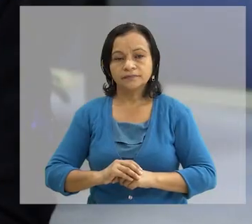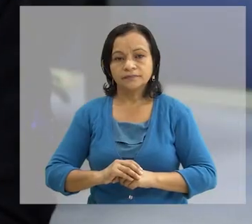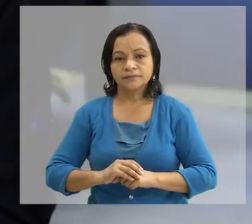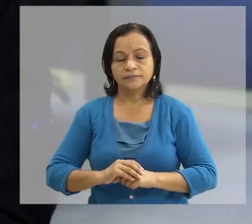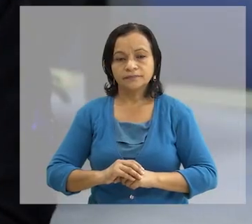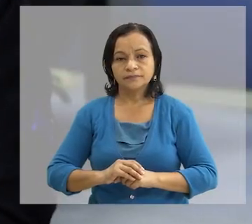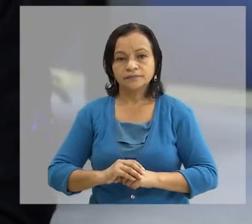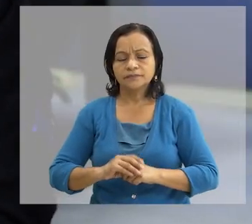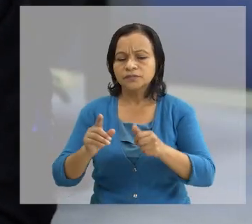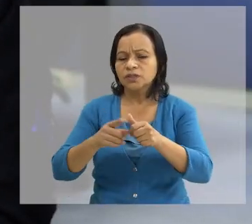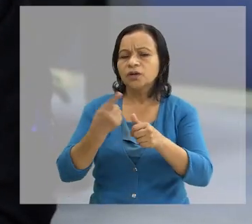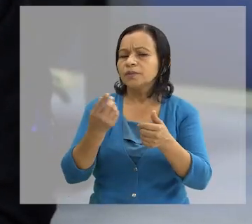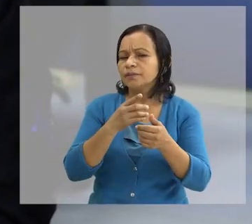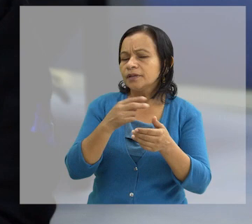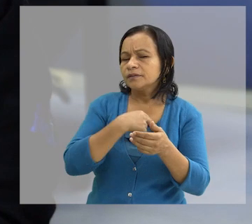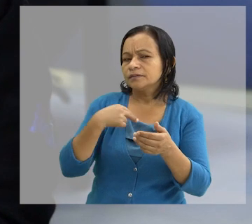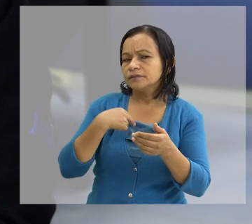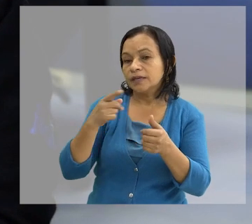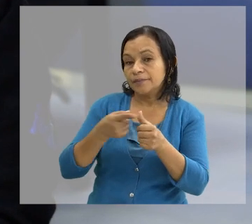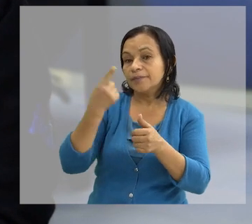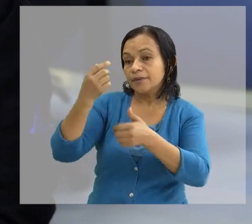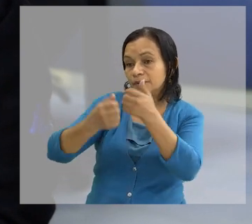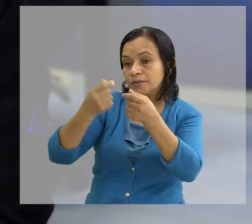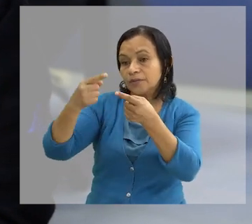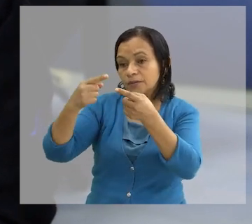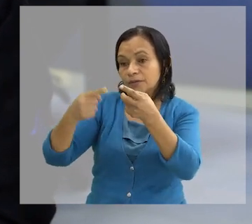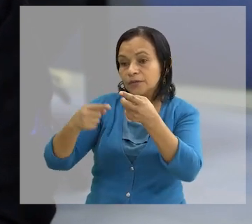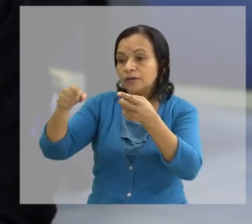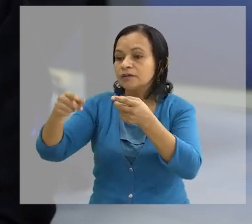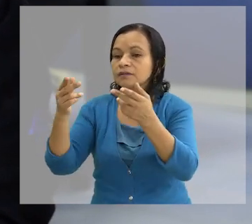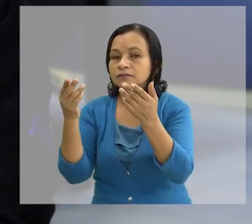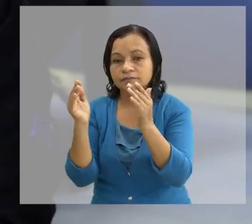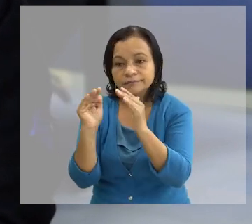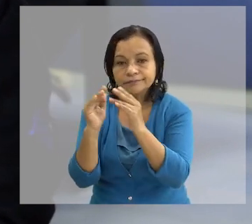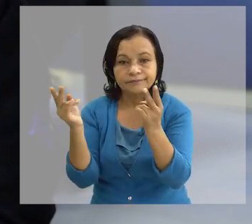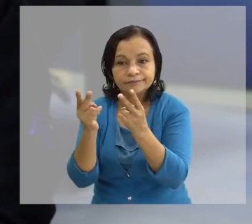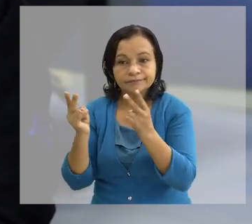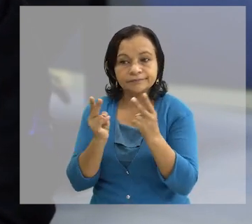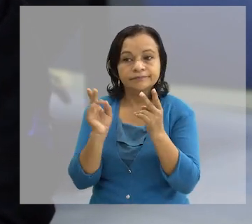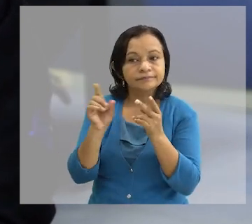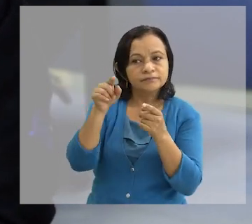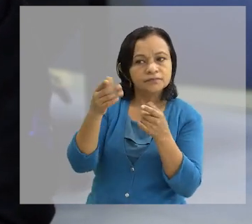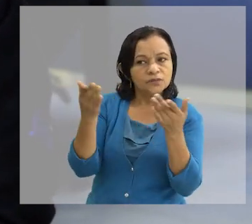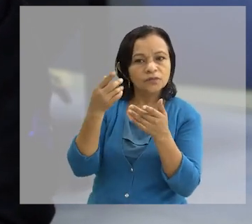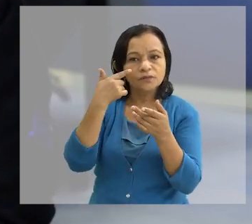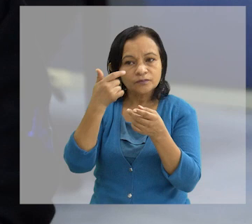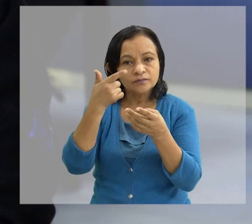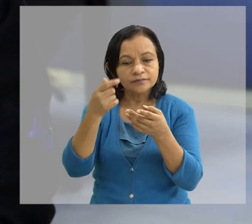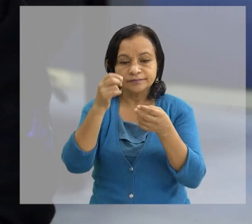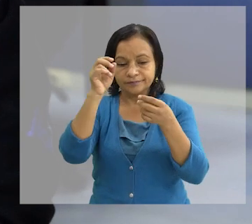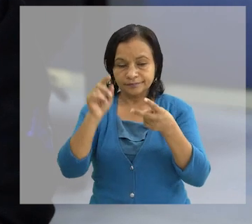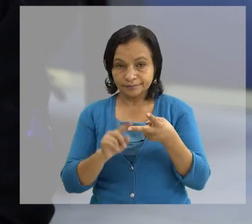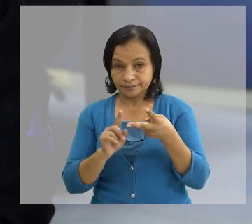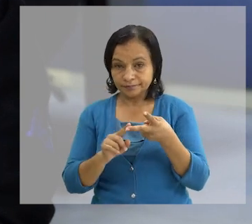Lo primero es conocer cuáles son las amenazas o el entorno en donde nos vamos a asentar En segundo